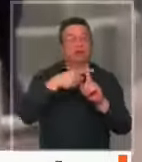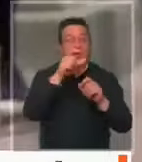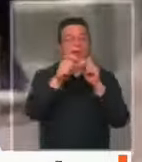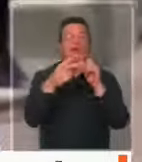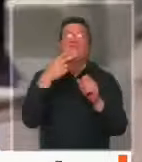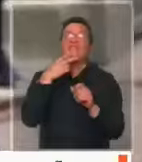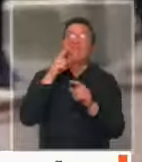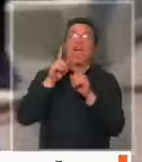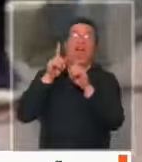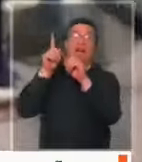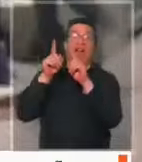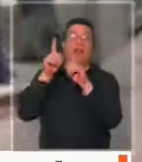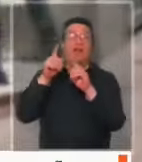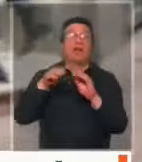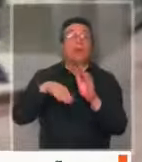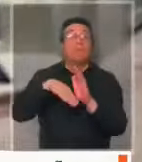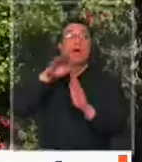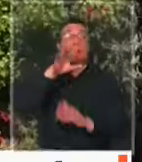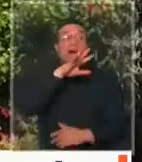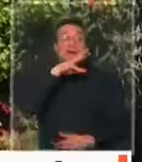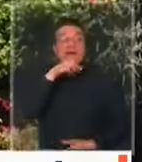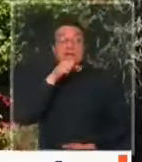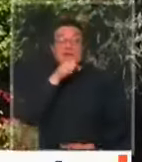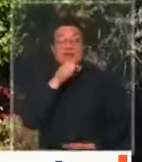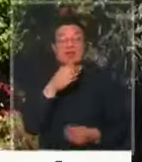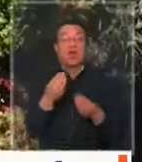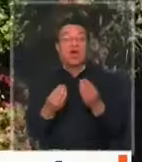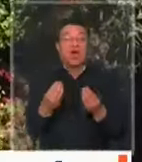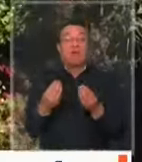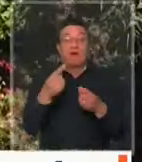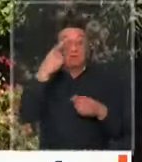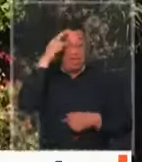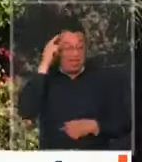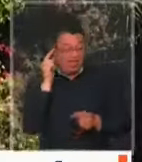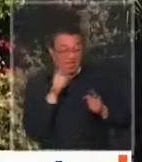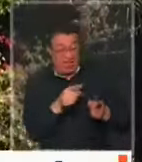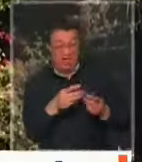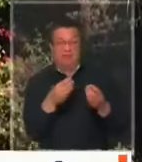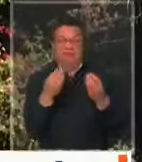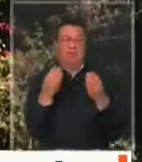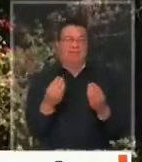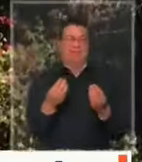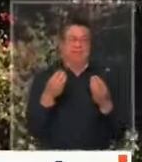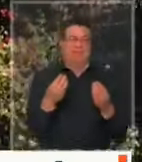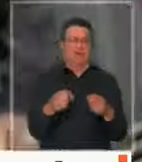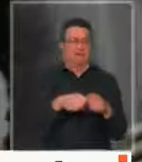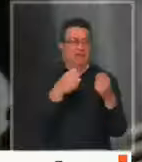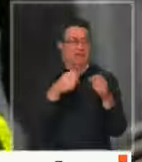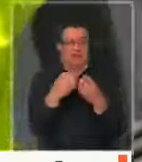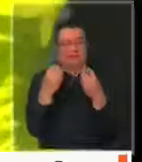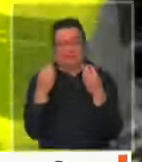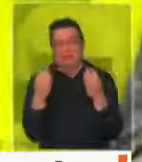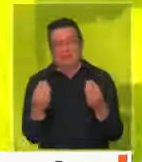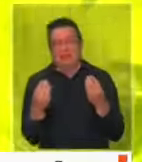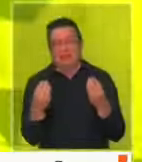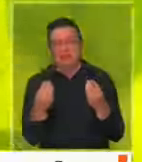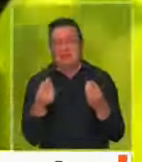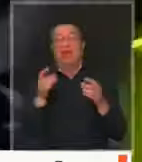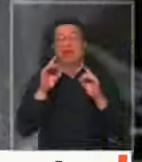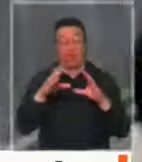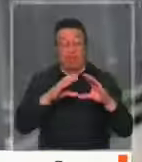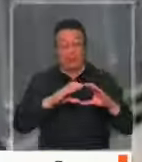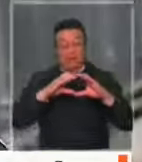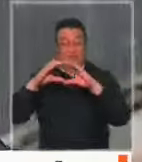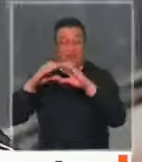arriba, sobre todo a los adultos mayores. Y hacerle daño así, no lo encuentro lógico. Y no solamente está el ascensor, porque